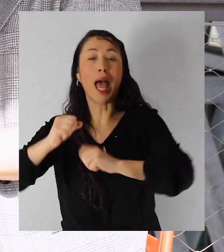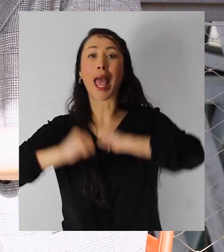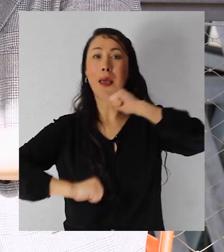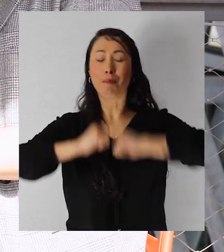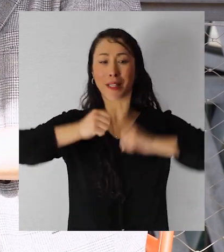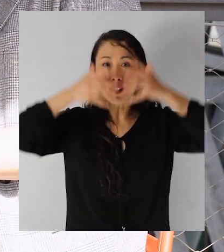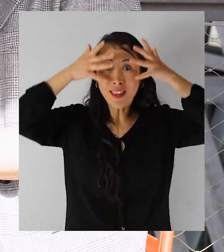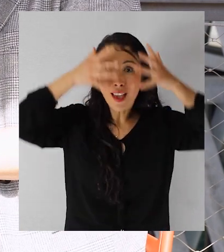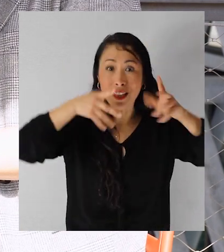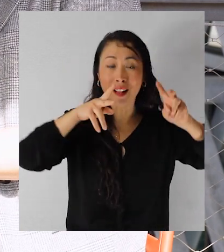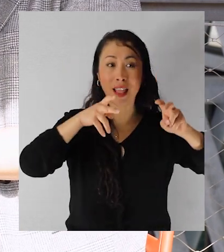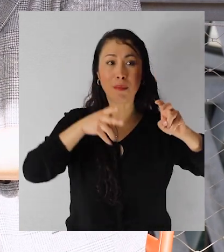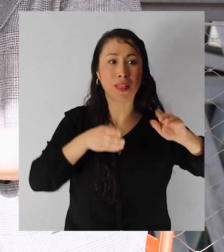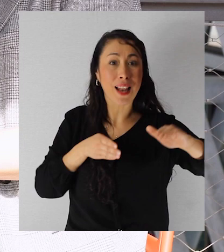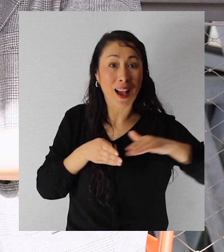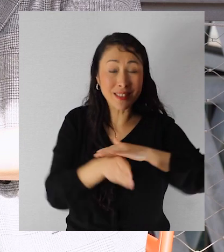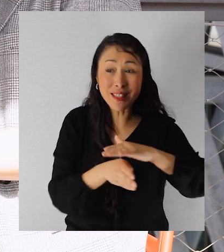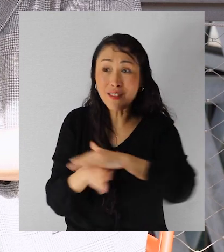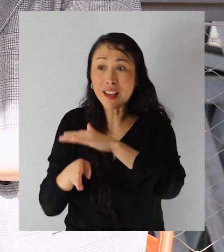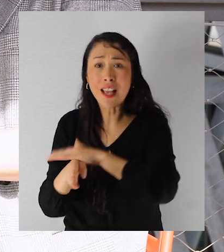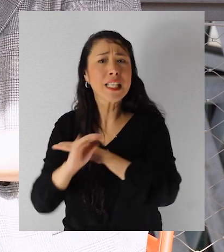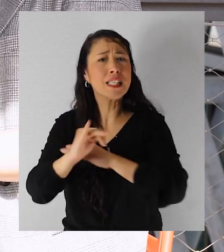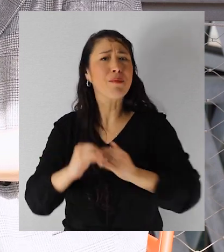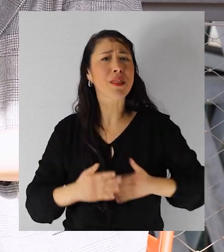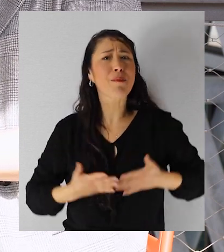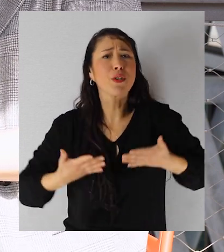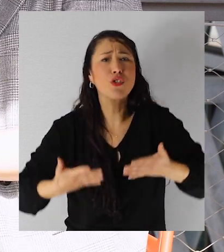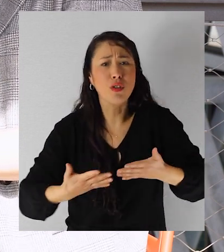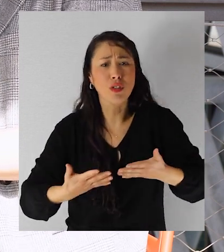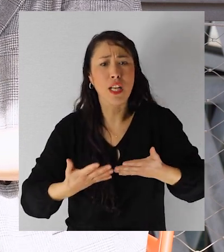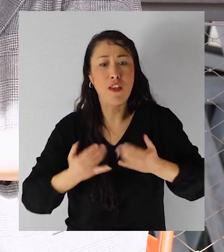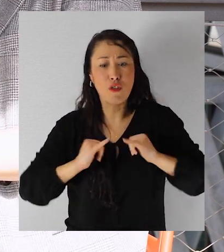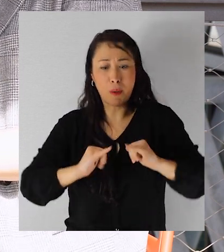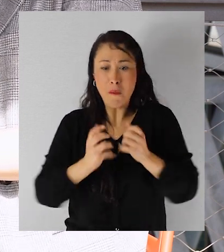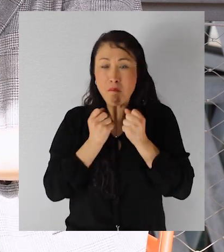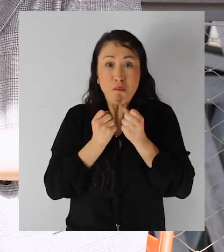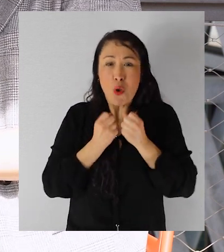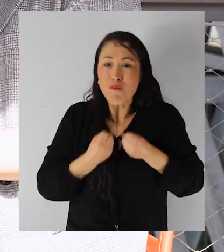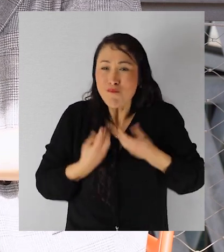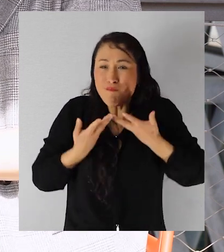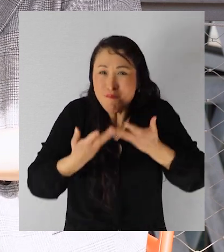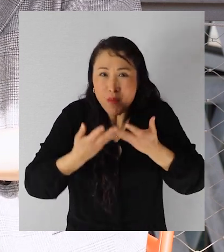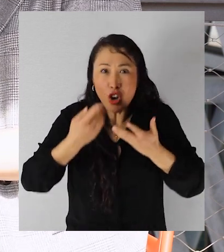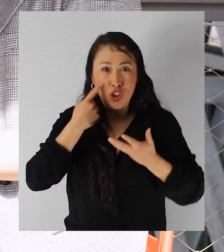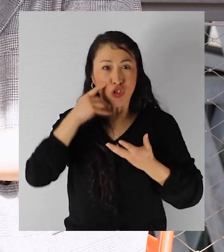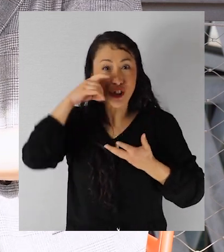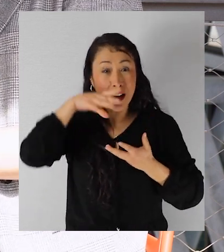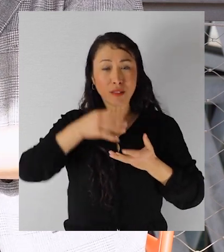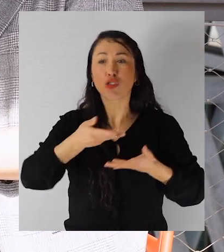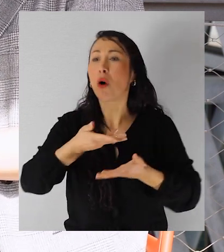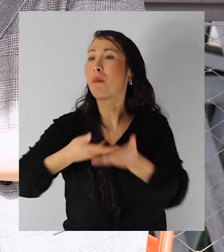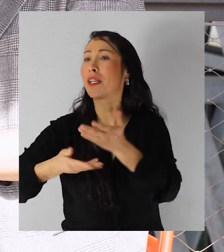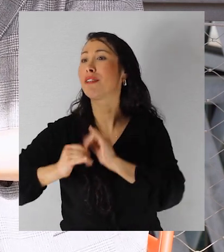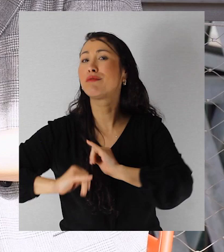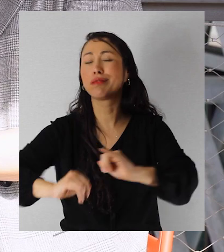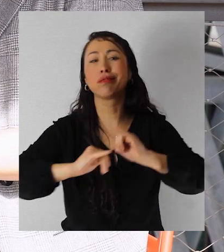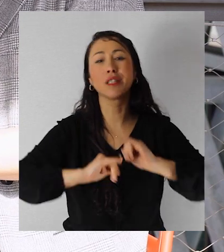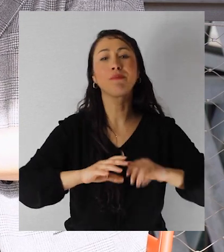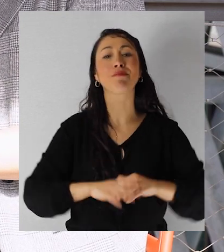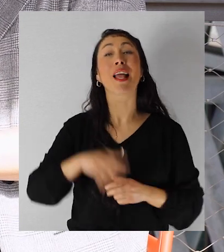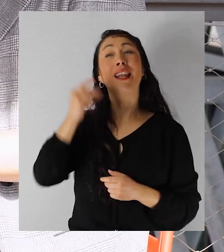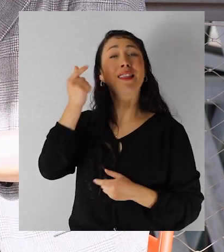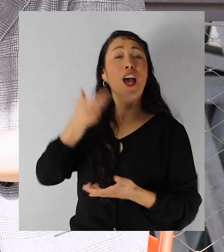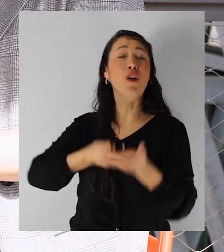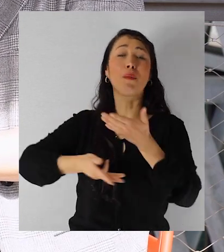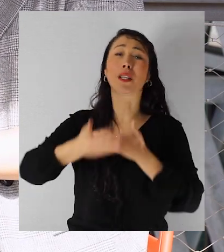empresas dedicadas a este tema siempre tienen esa disposición a compartir la información y compartir los conocimientos. La idea es partir. Aquí